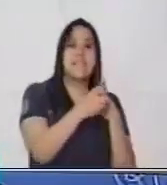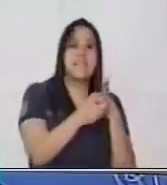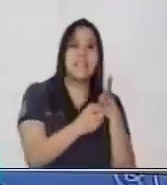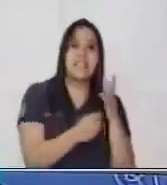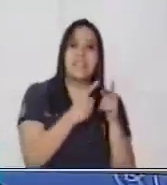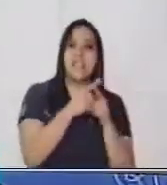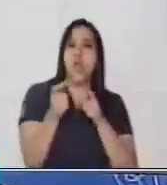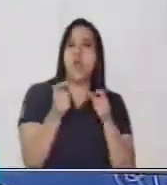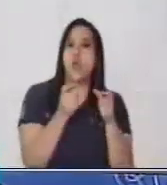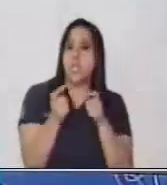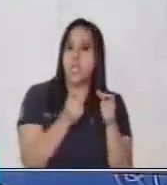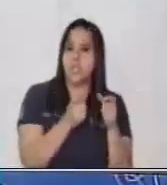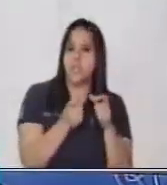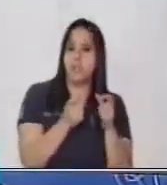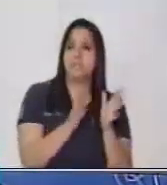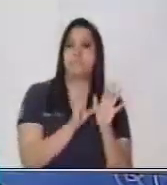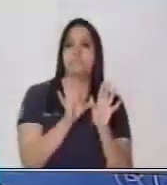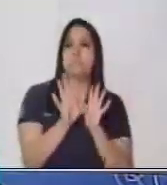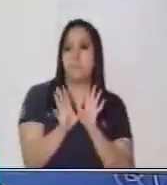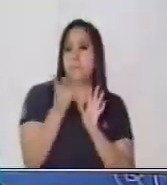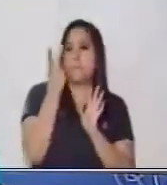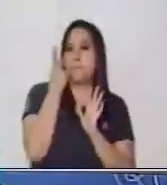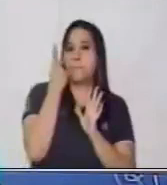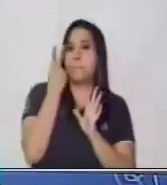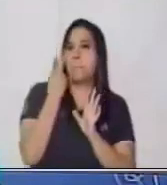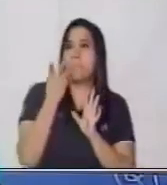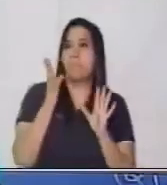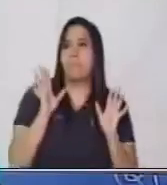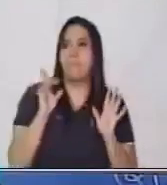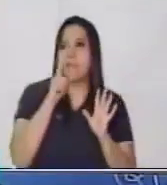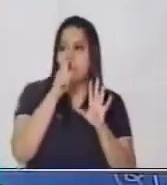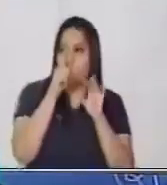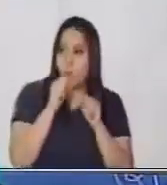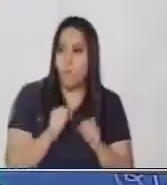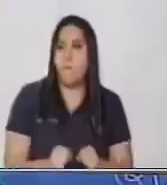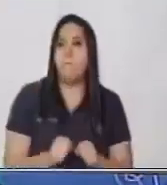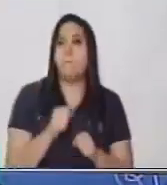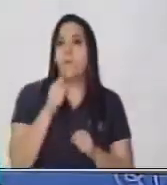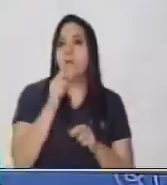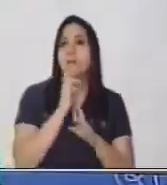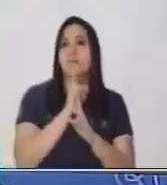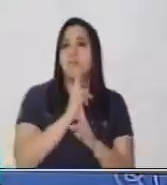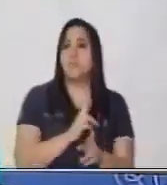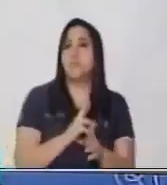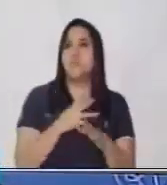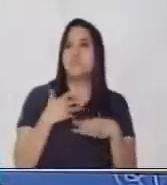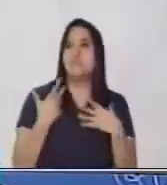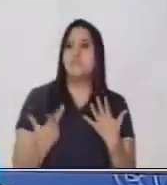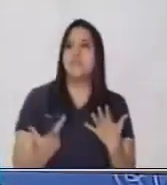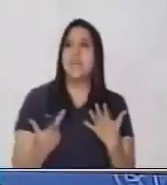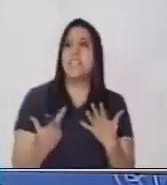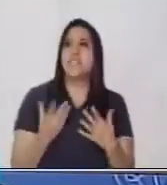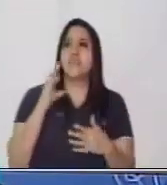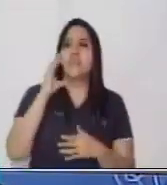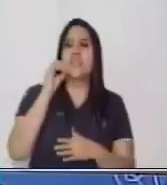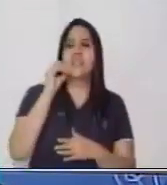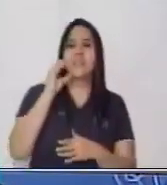ver, hago una pregunta para que tú la puedas responder en casa. ¿Qué son las